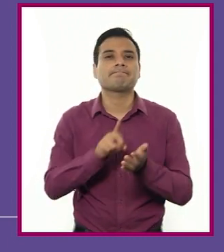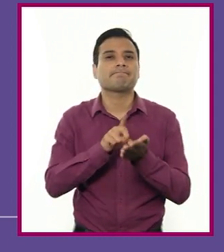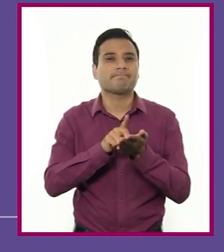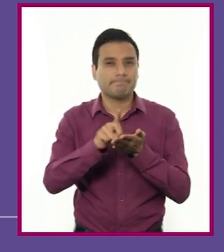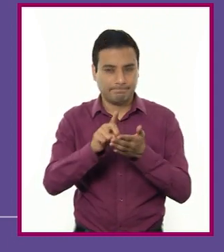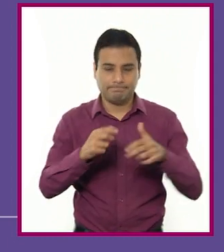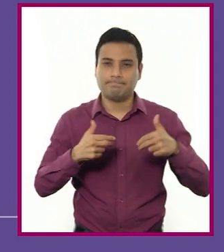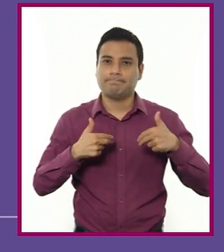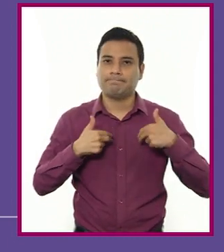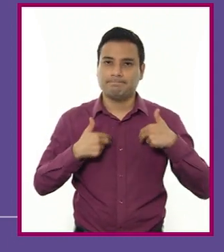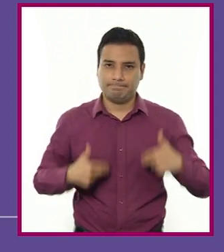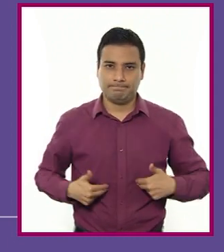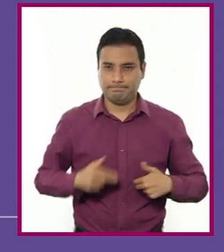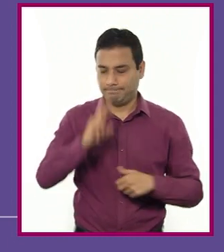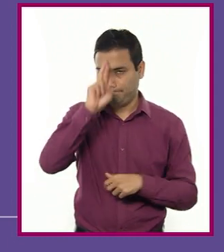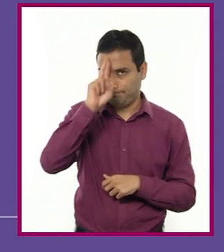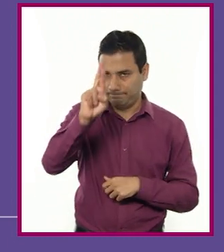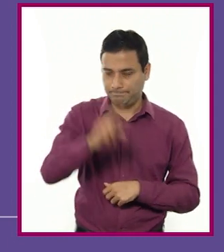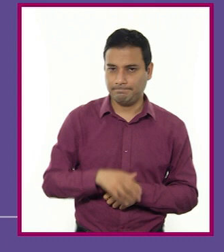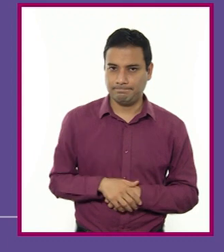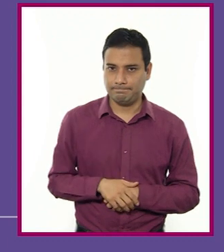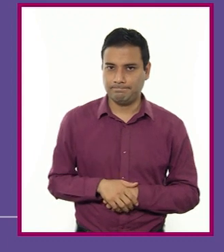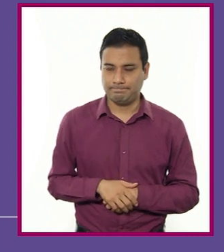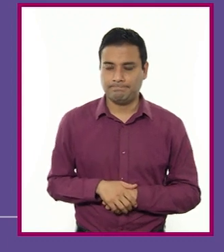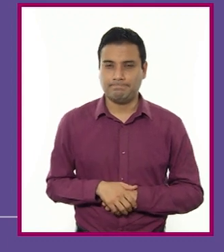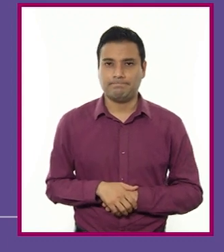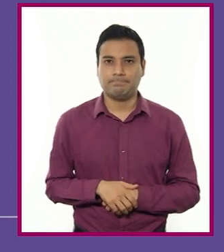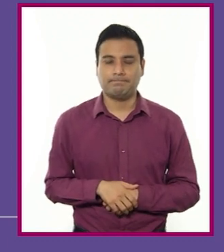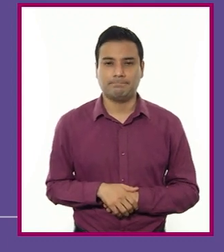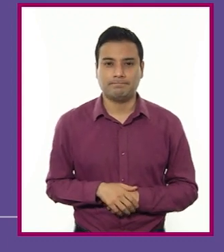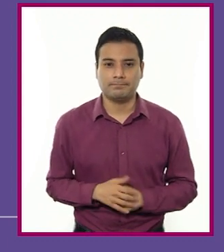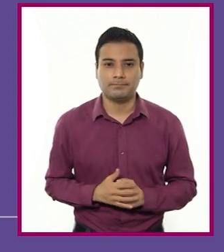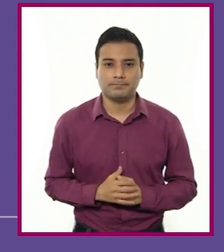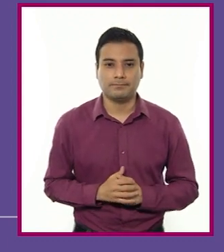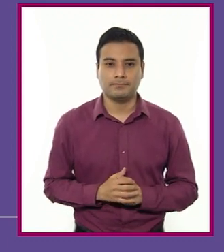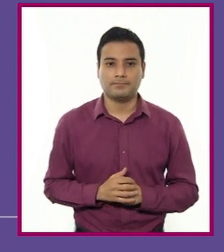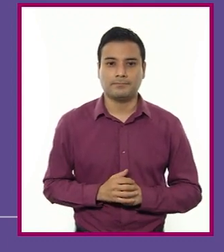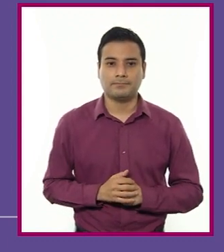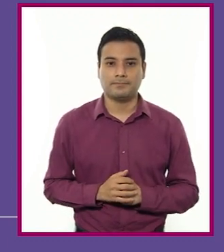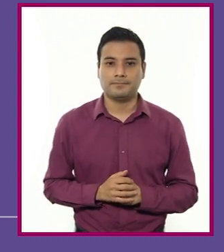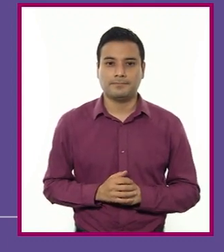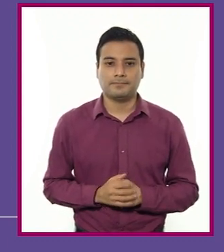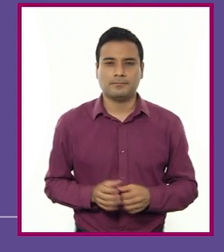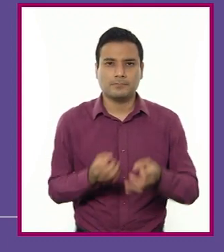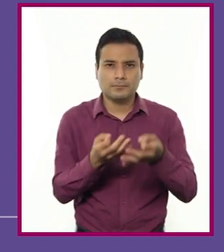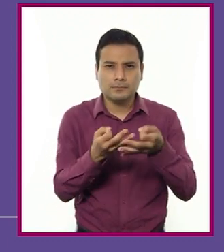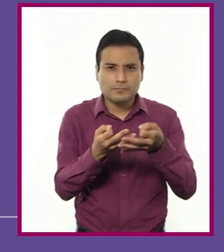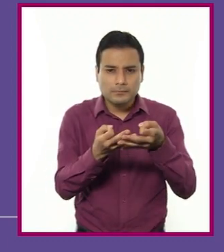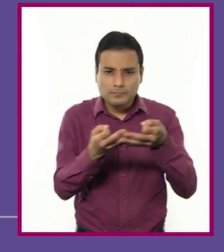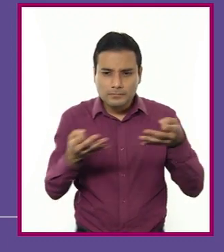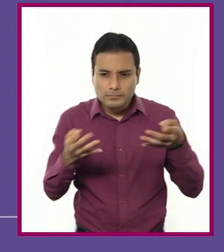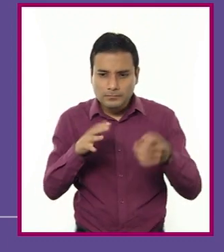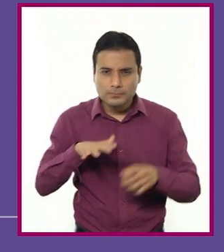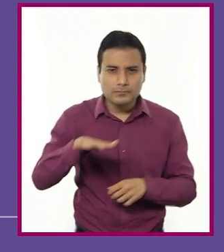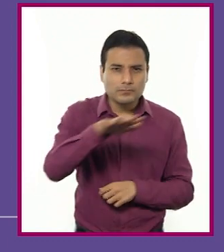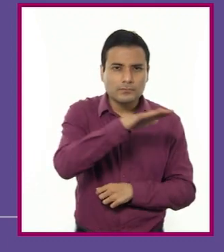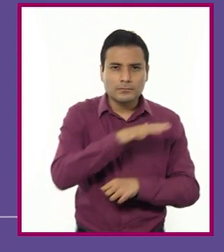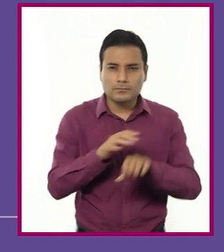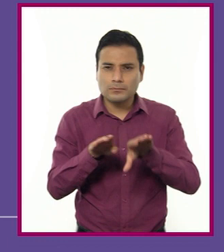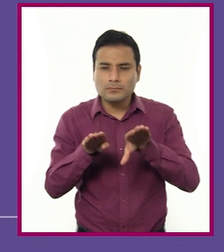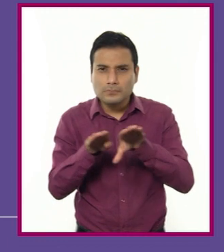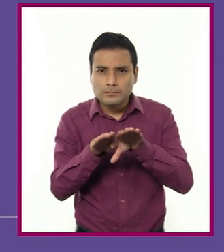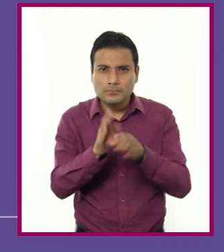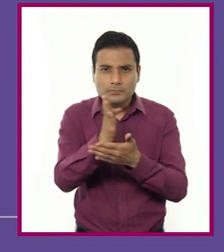garantías constitucionales para hacerlos efectivos. Delimita los territorios y ámbitos de competencia de